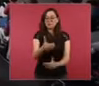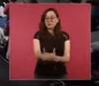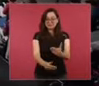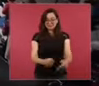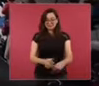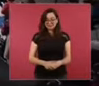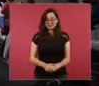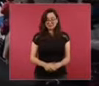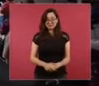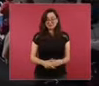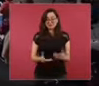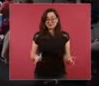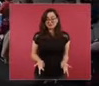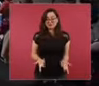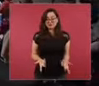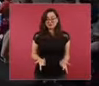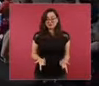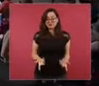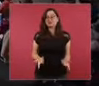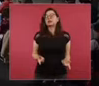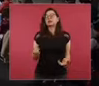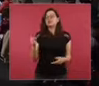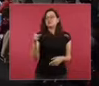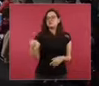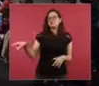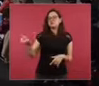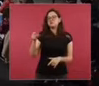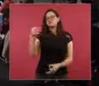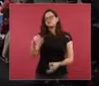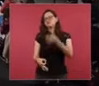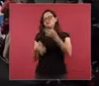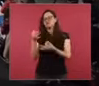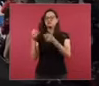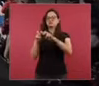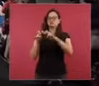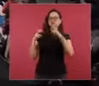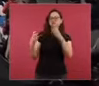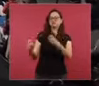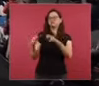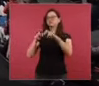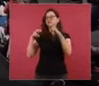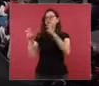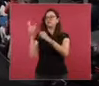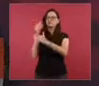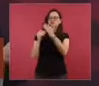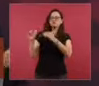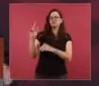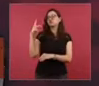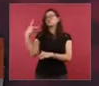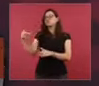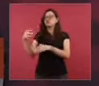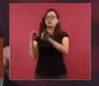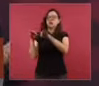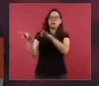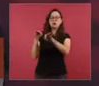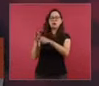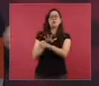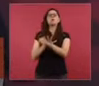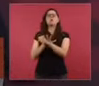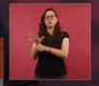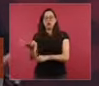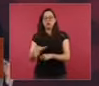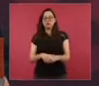Ellos están ahí para entregar amparos a los potentados por